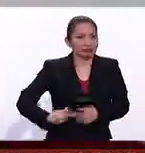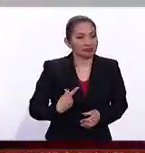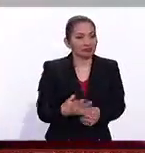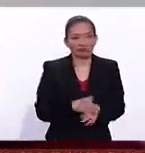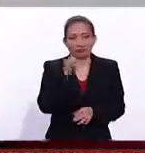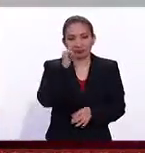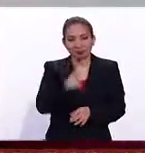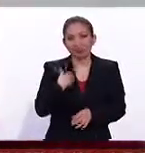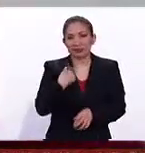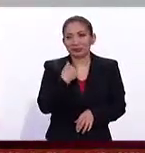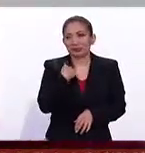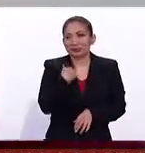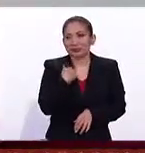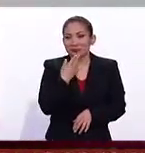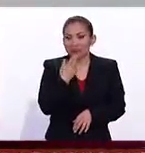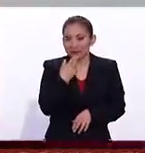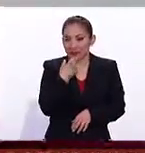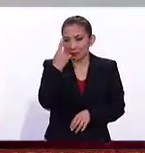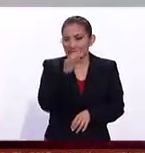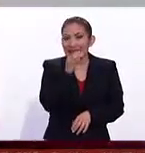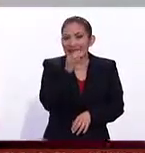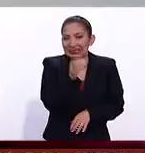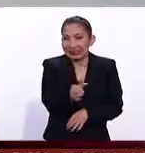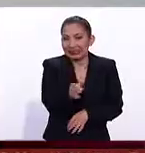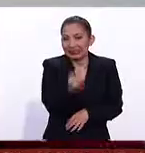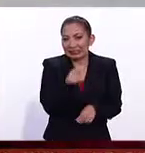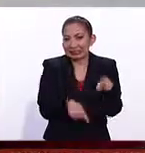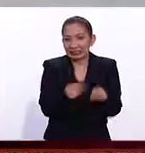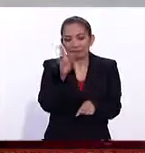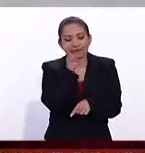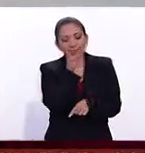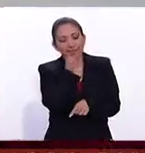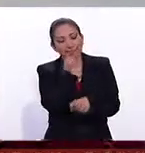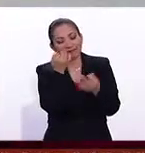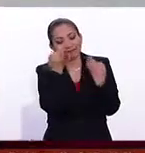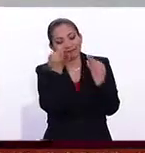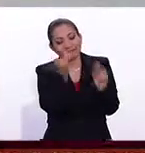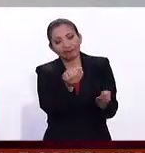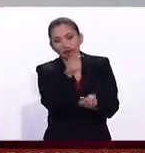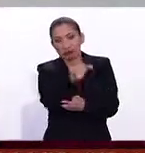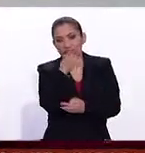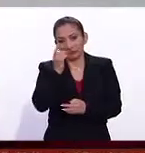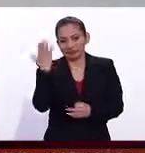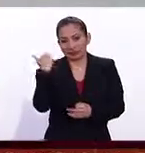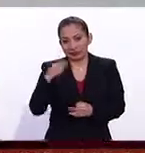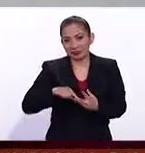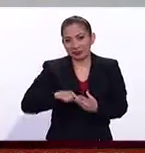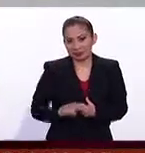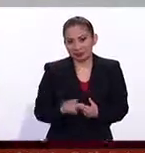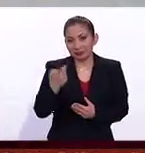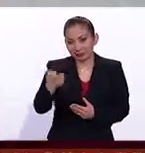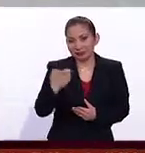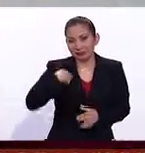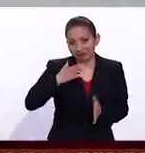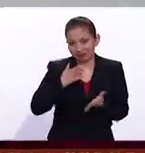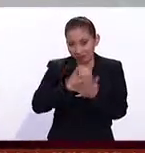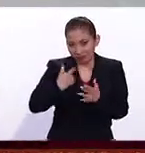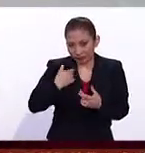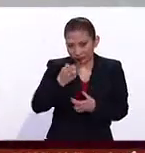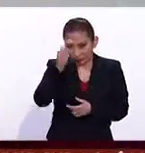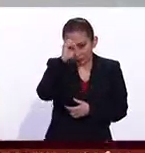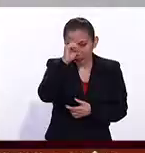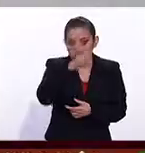porque siempre me permite contestar con base en la evidencia y lo que mencioné al inicio de esta intervención.